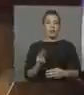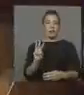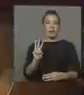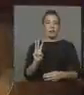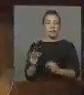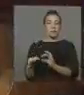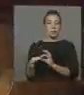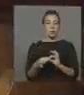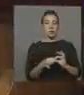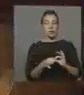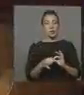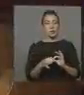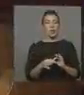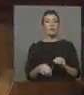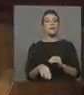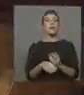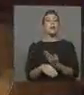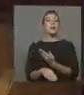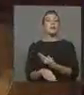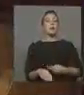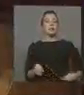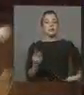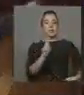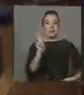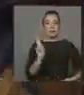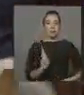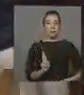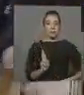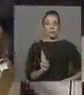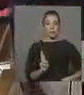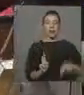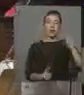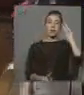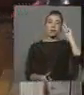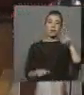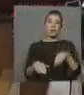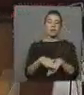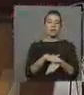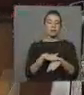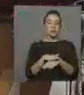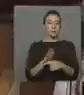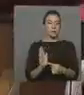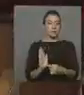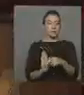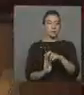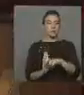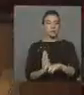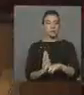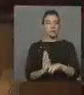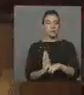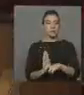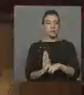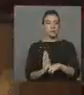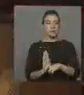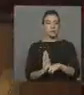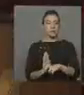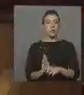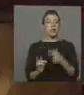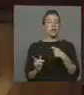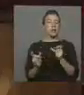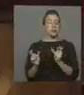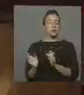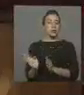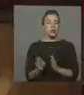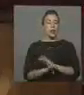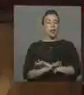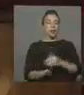causales, iniciado en un mensaje de la Presidenta de la República. La idea matriz del proyecto es la de regular